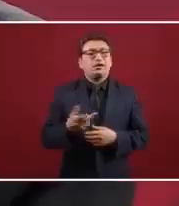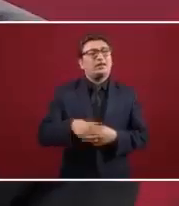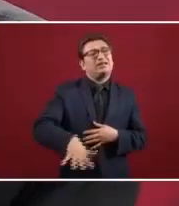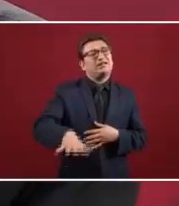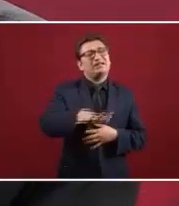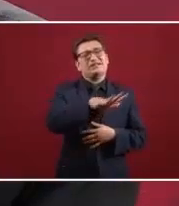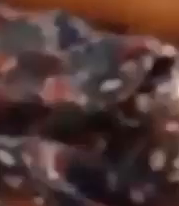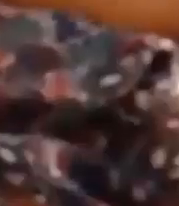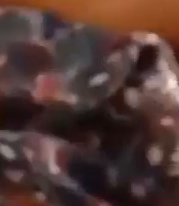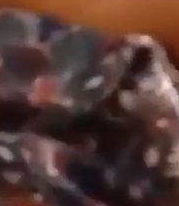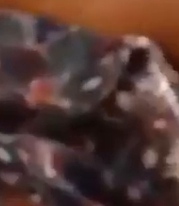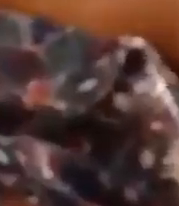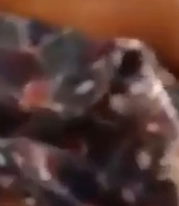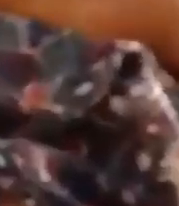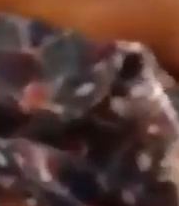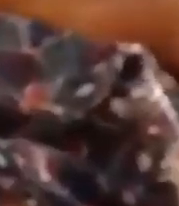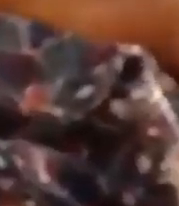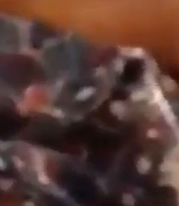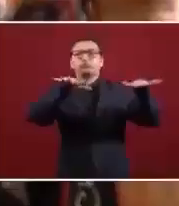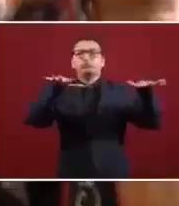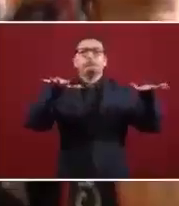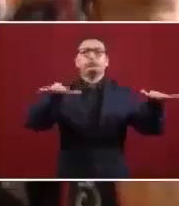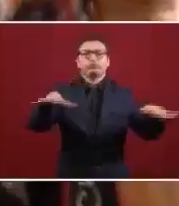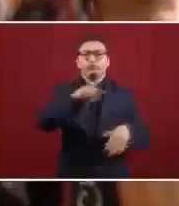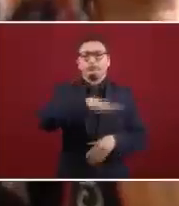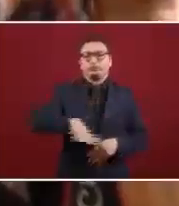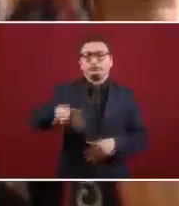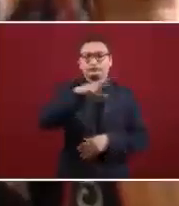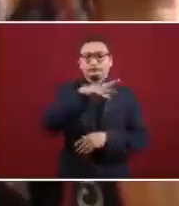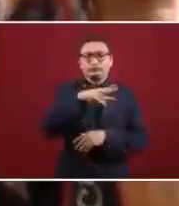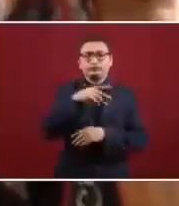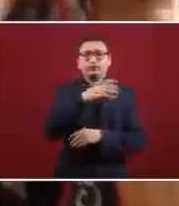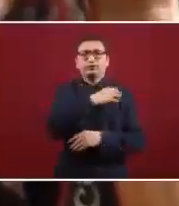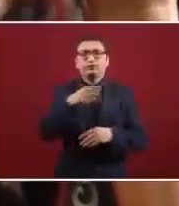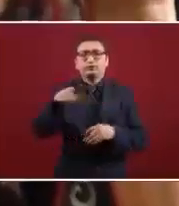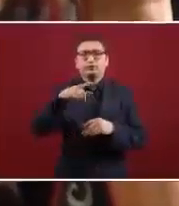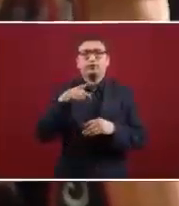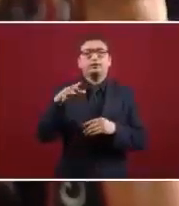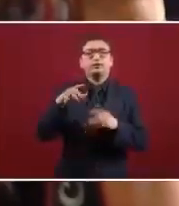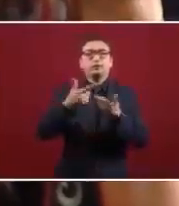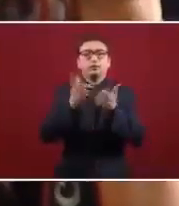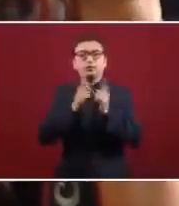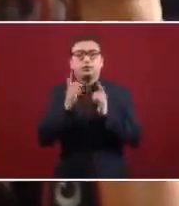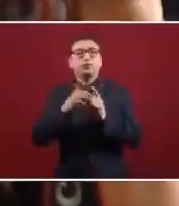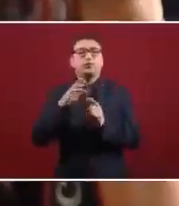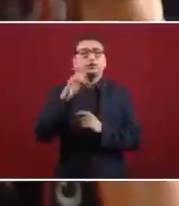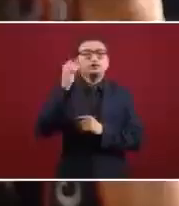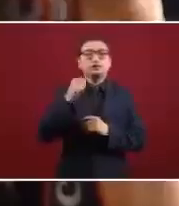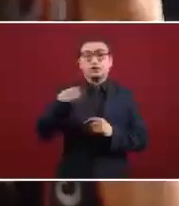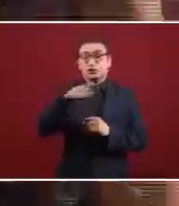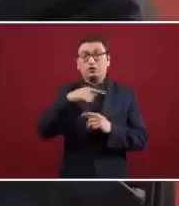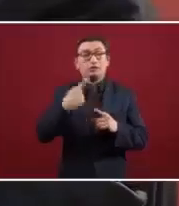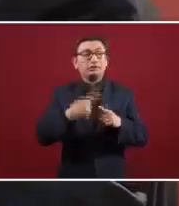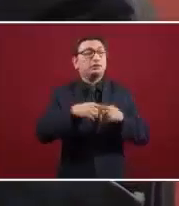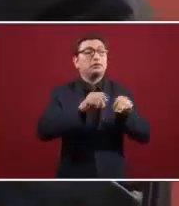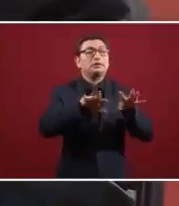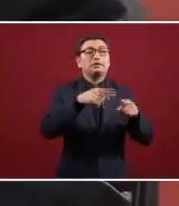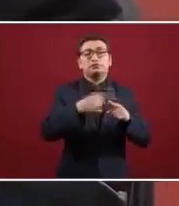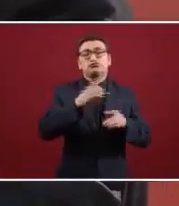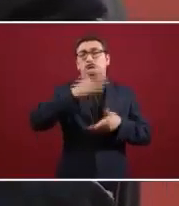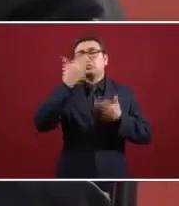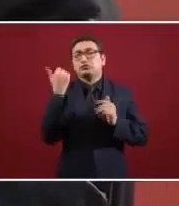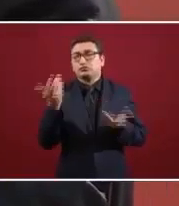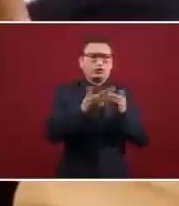difunde el cártel de Sinaloa. El cártel de Sinaloa difunde la imagen no de este sabemos militar quién, retenido. Lo único que podemos decir,